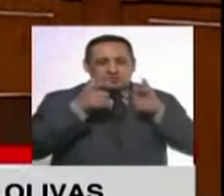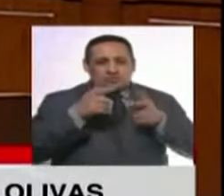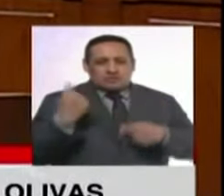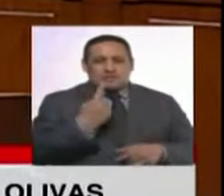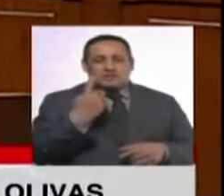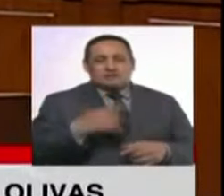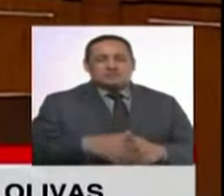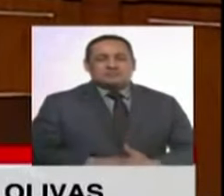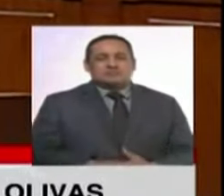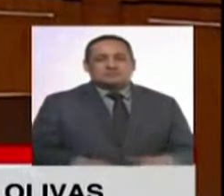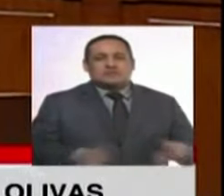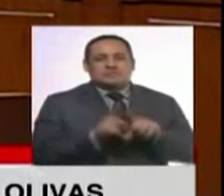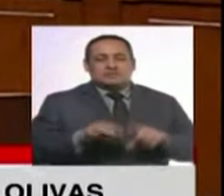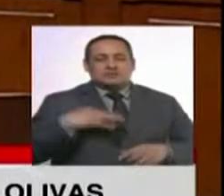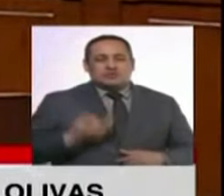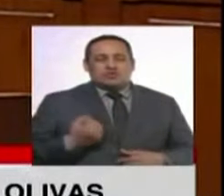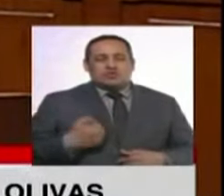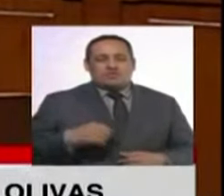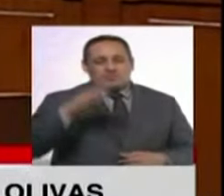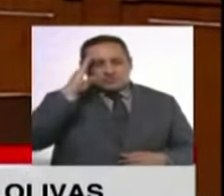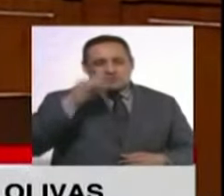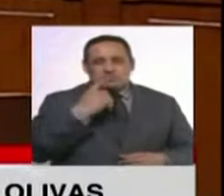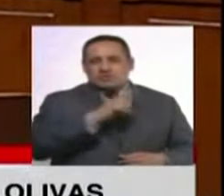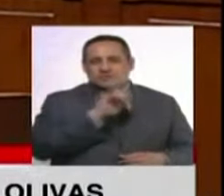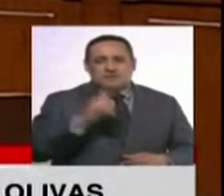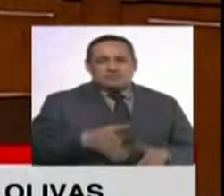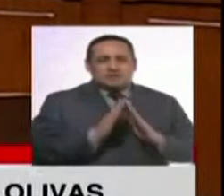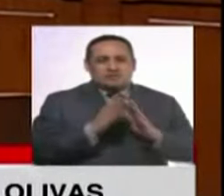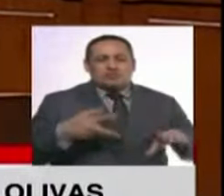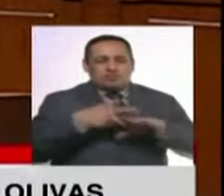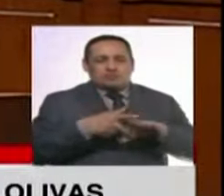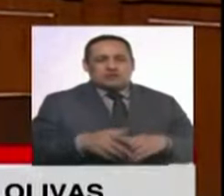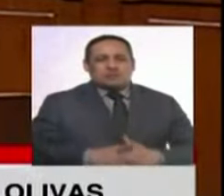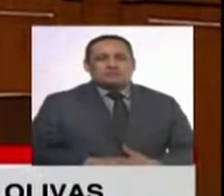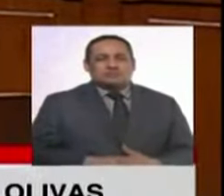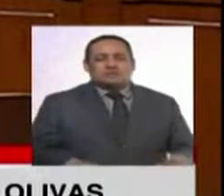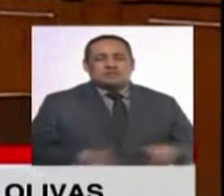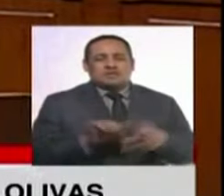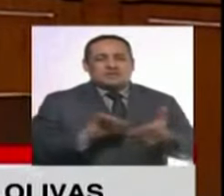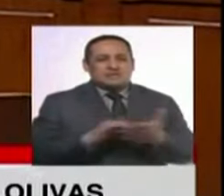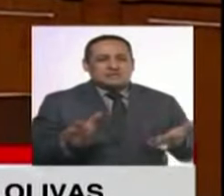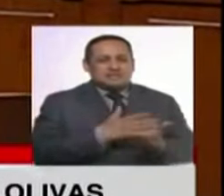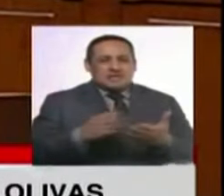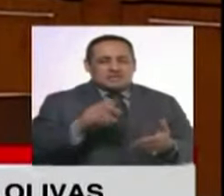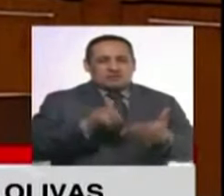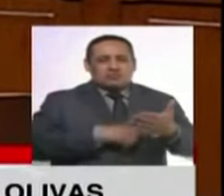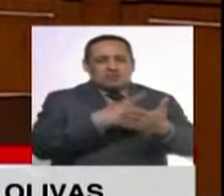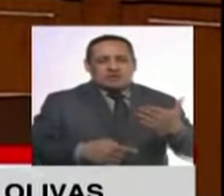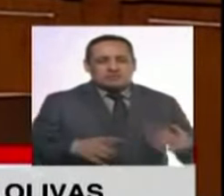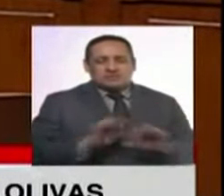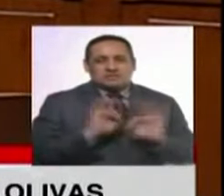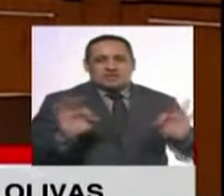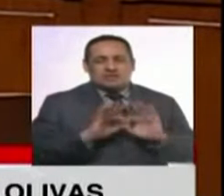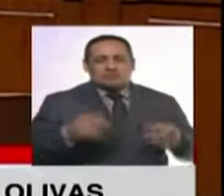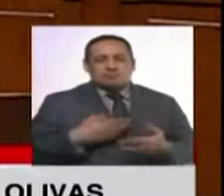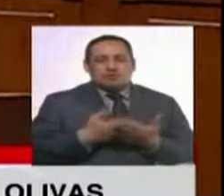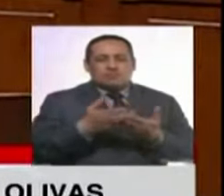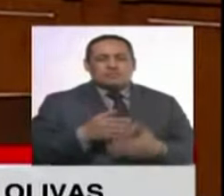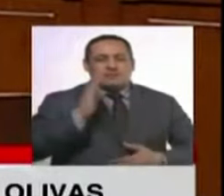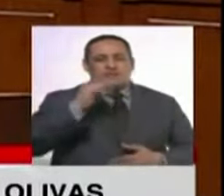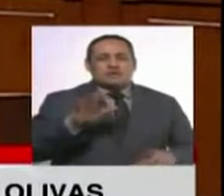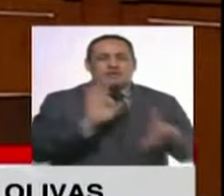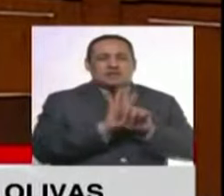general estos señores oficiales generales no se encuentra impedido como ya lo he declarado no notanhabilitado y por imperio de la ley